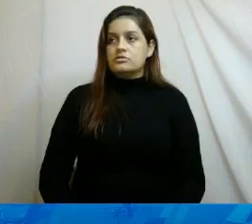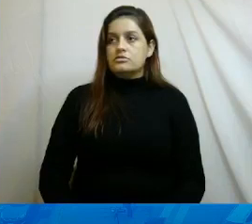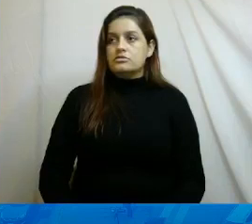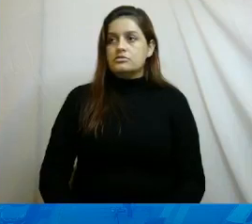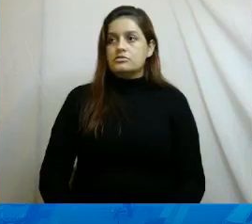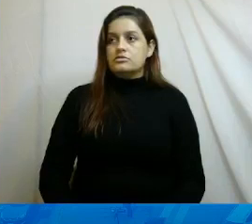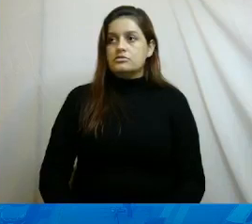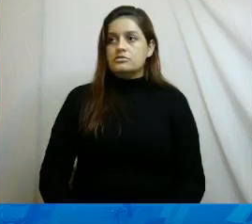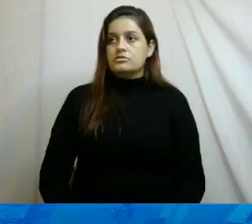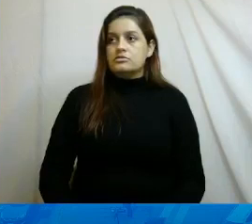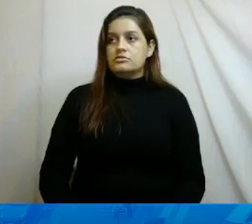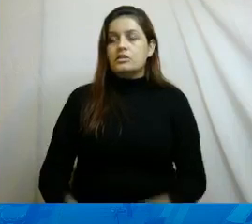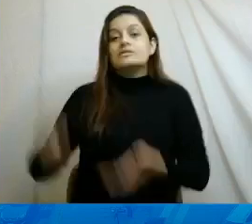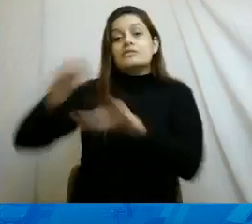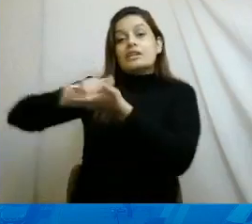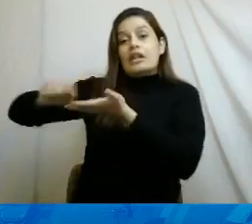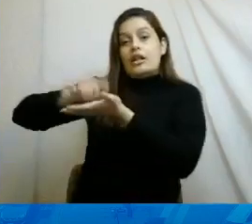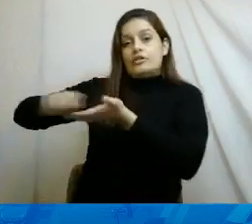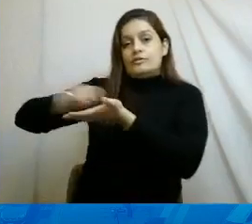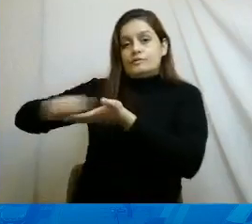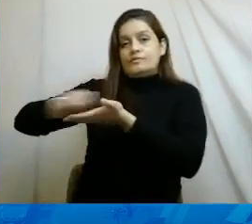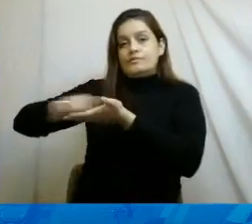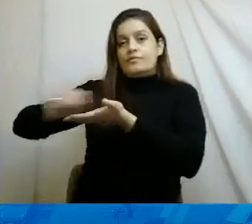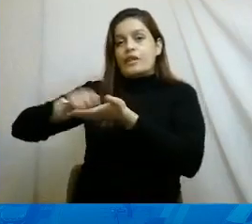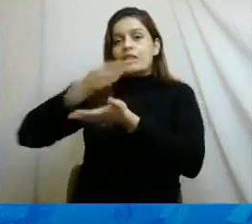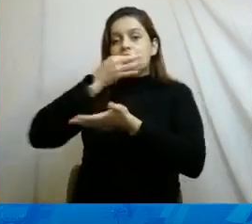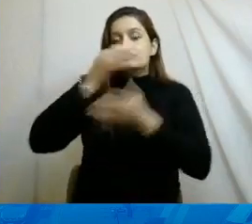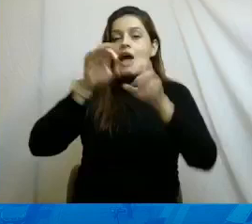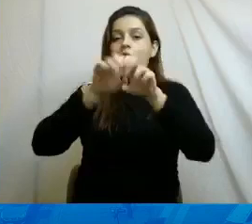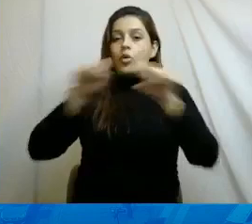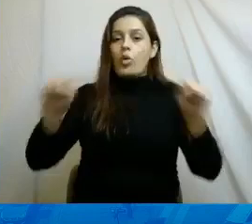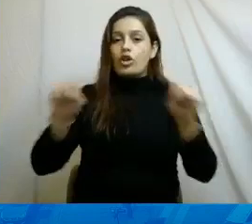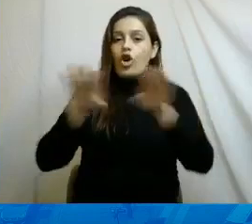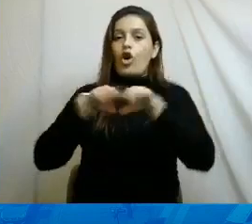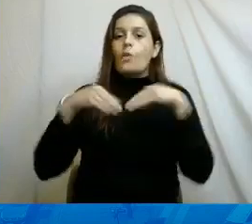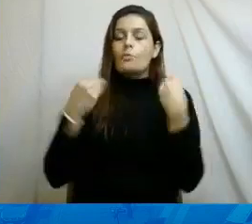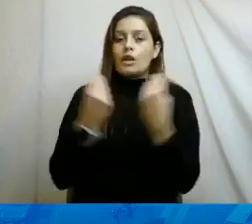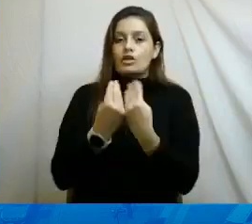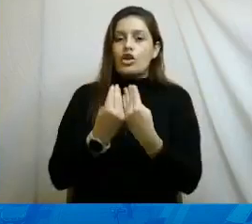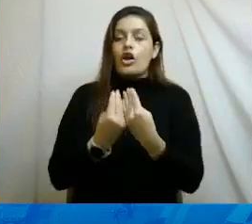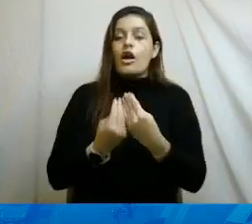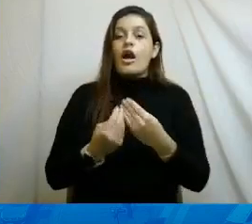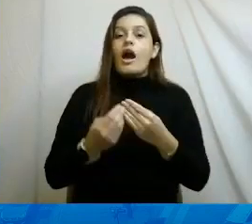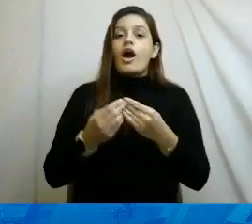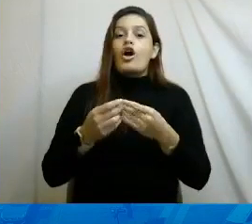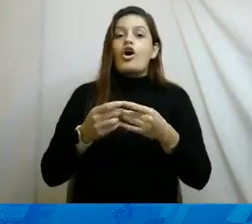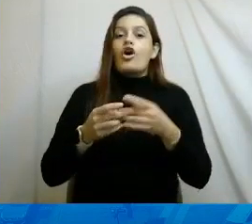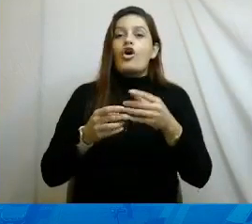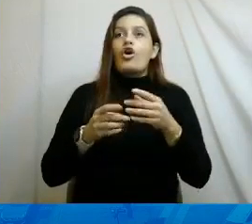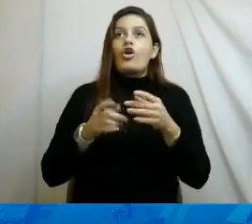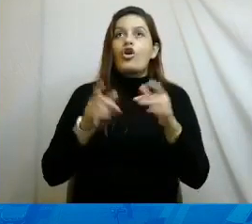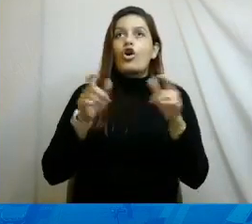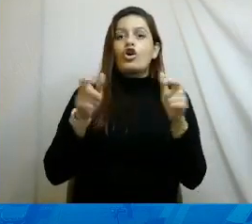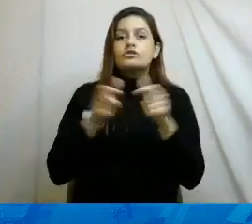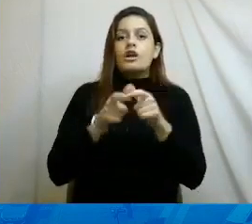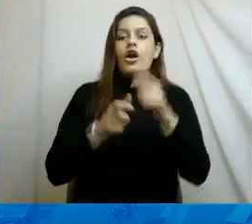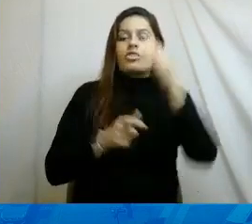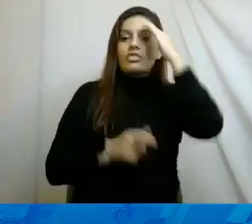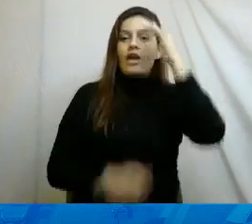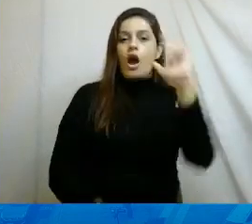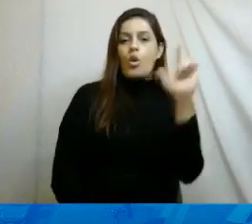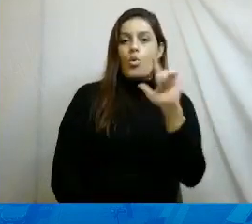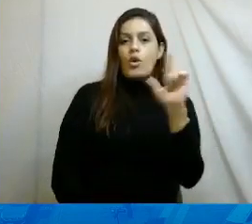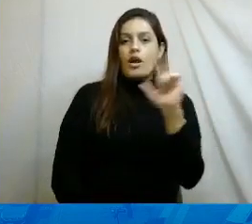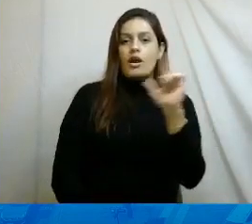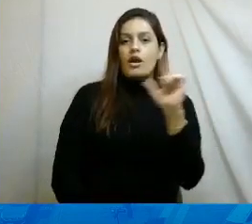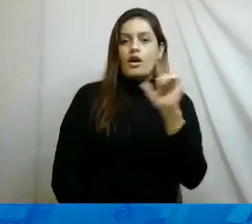Secretario. Entonces, acuerdo total para que las reuniones se hagan el lunes, un cuarto para las 5, y el martes un cuarto